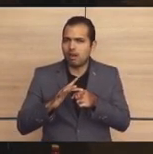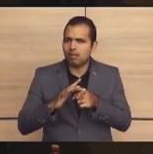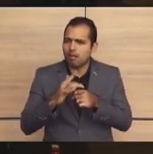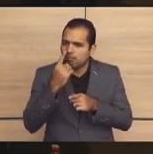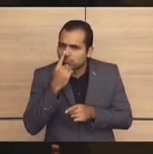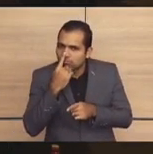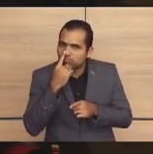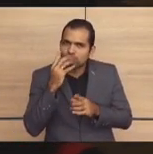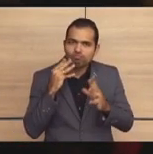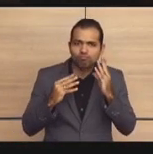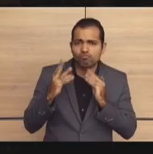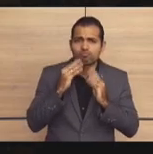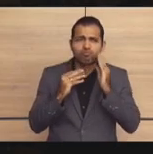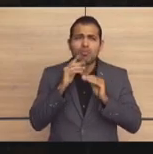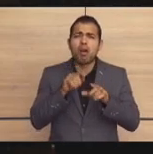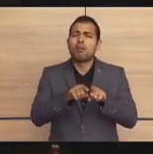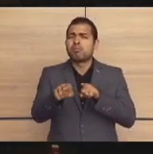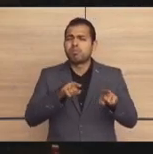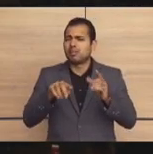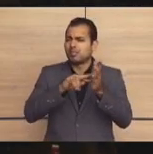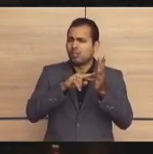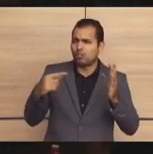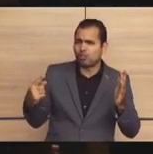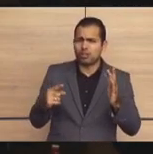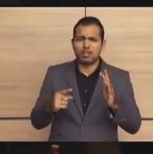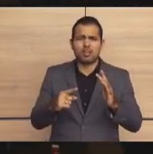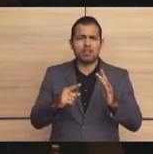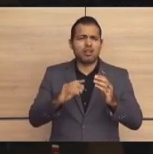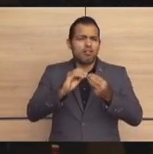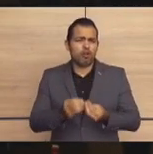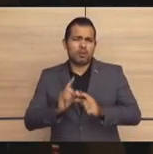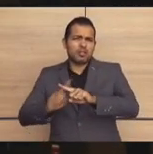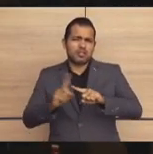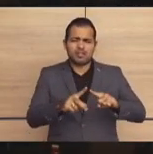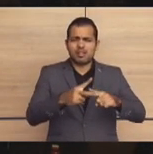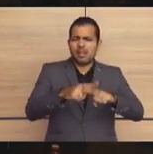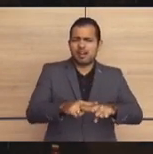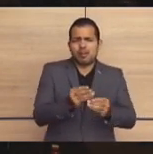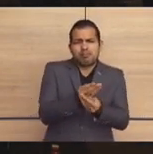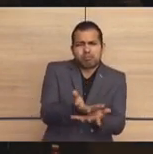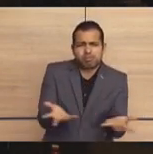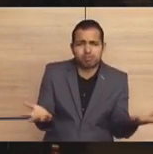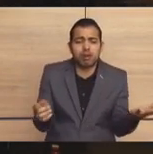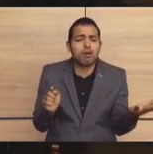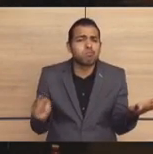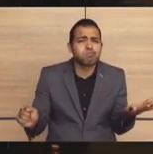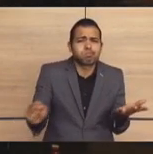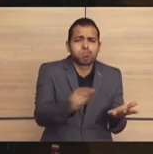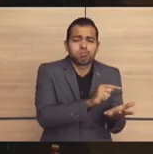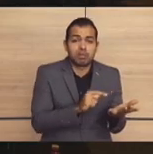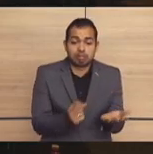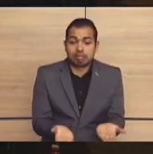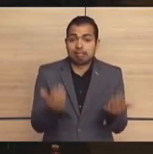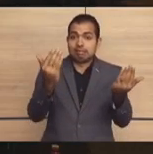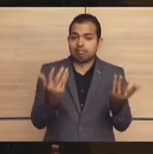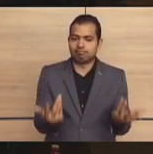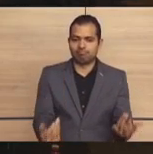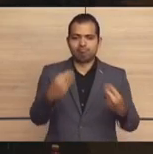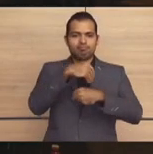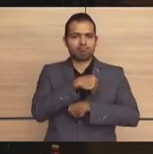mecanismos, hay muchas tecnologías y hay muchas herramientas que se están investigando y que pueden potenciar